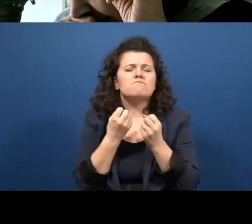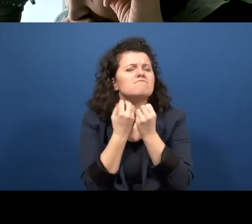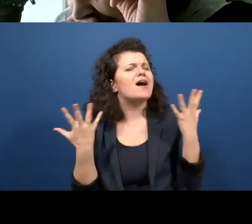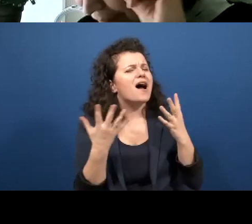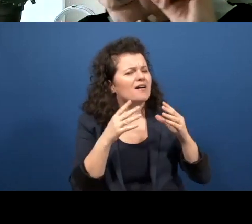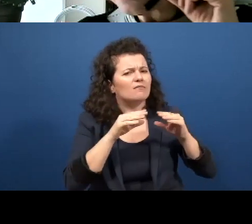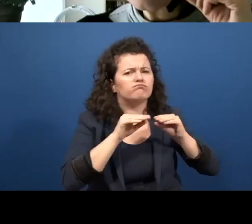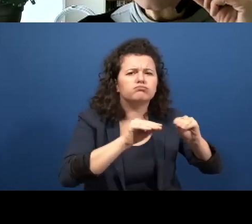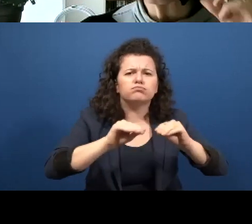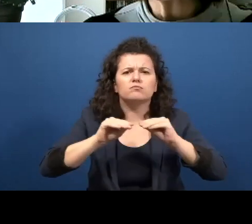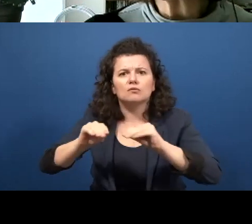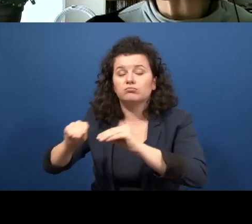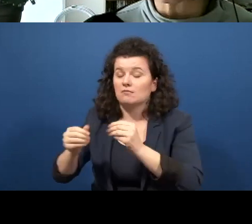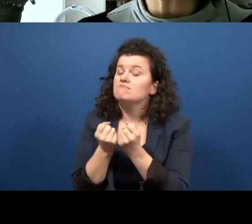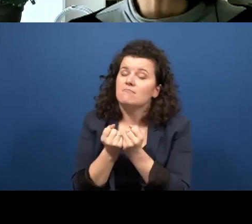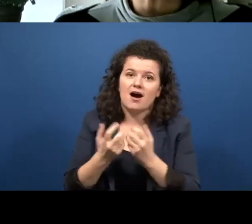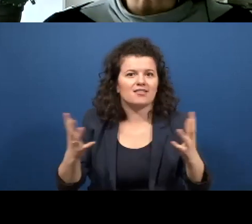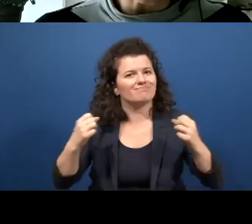hacemos